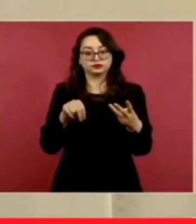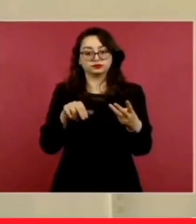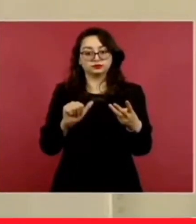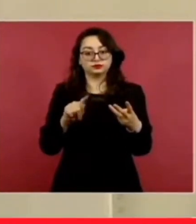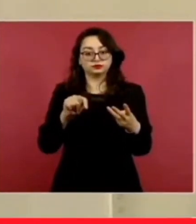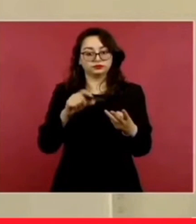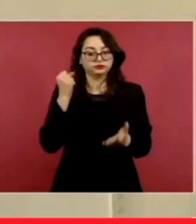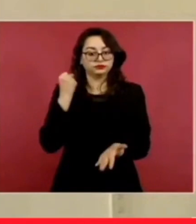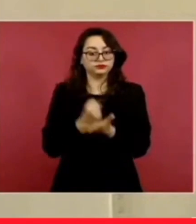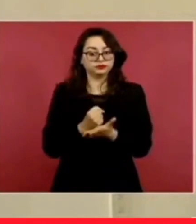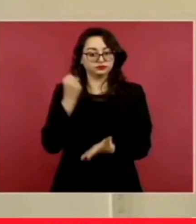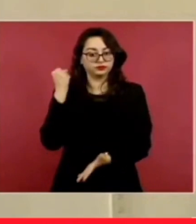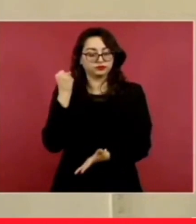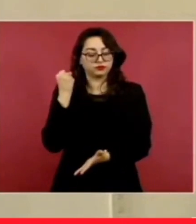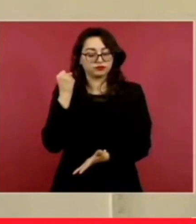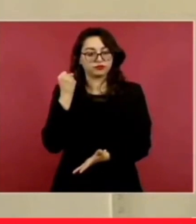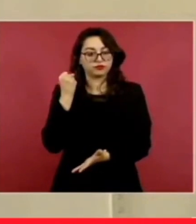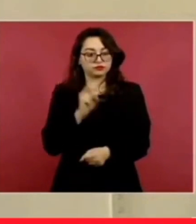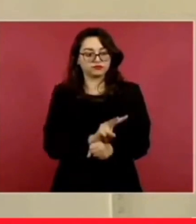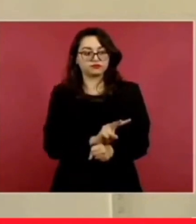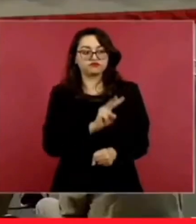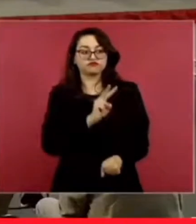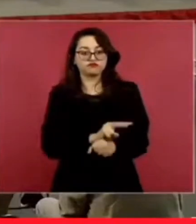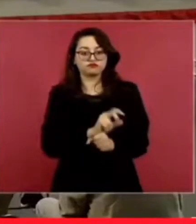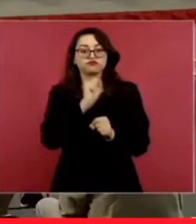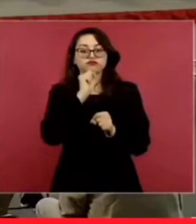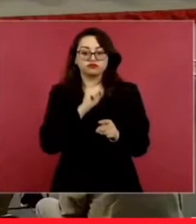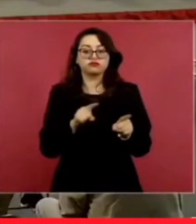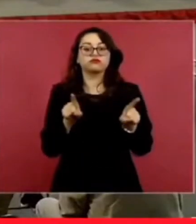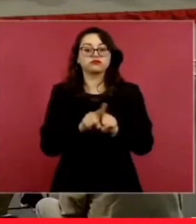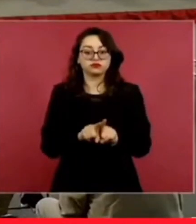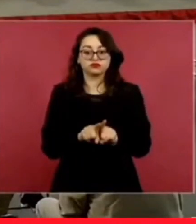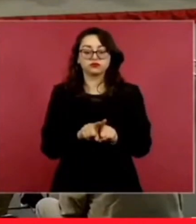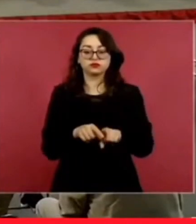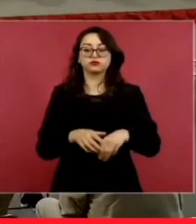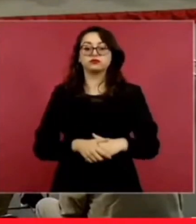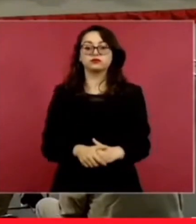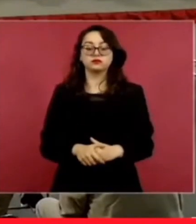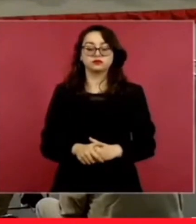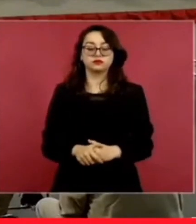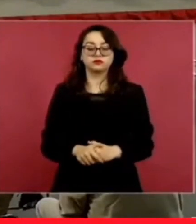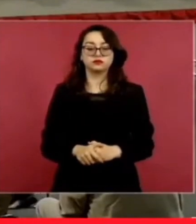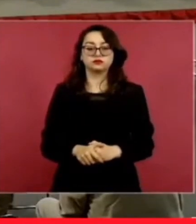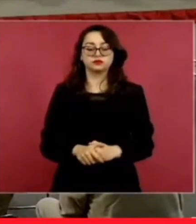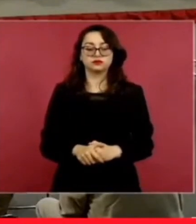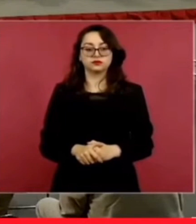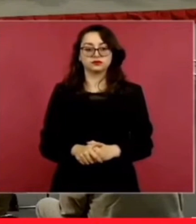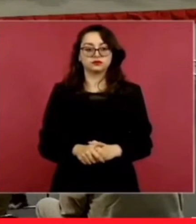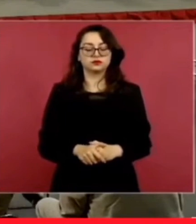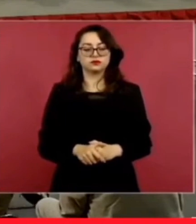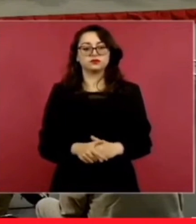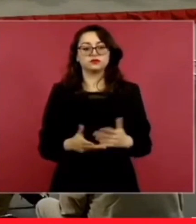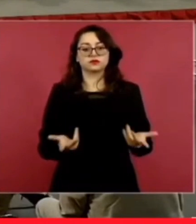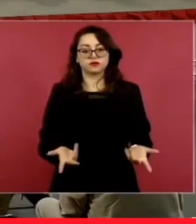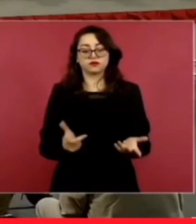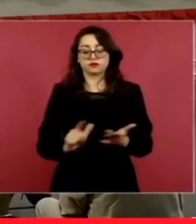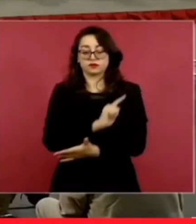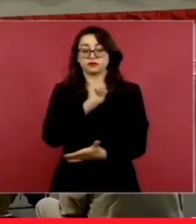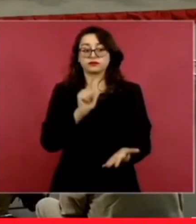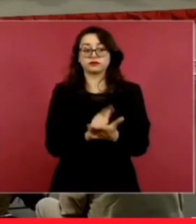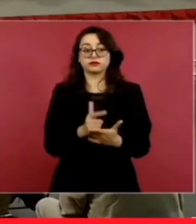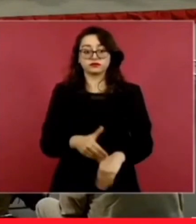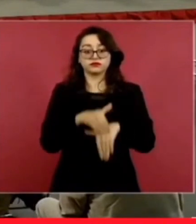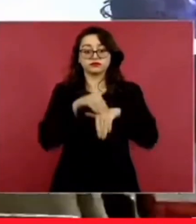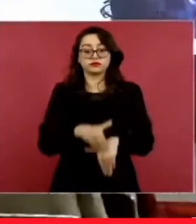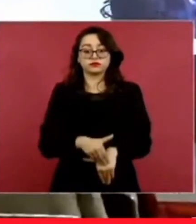Naturales actualmente y que también le dé seguimiento. Un seguimiento a procedimientos legales, son juicios